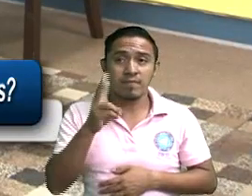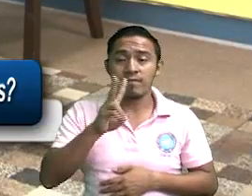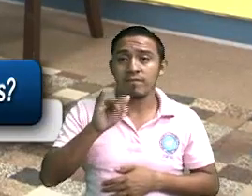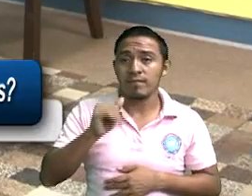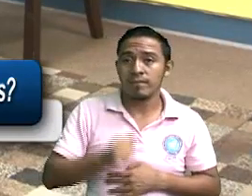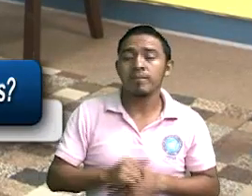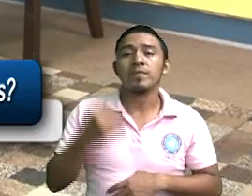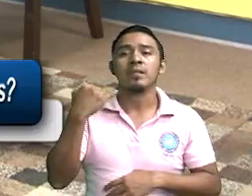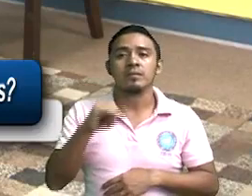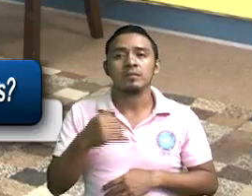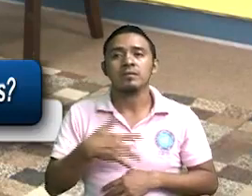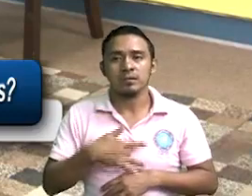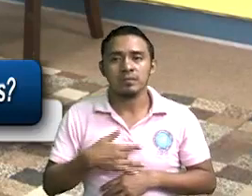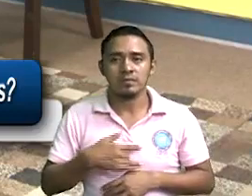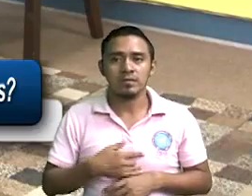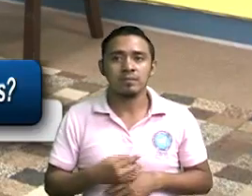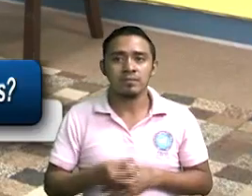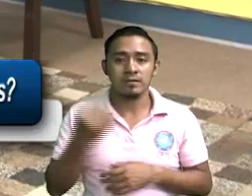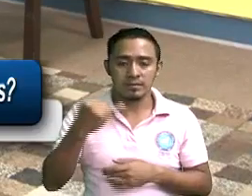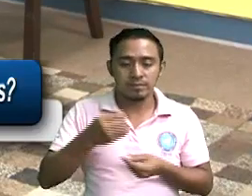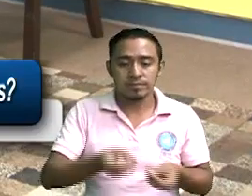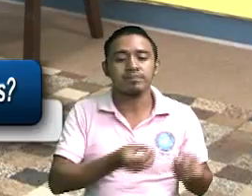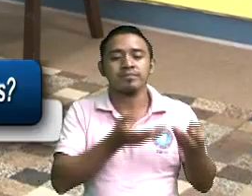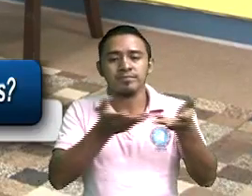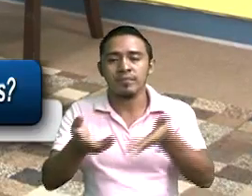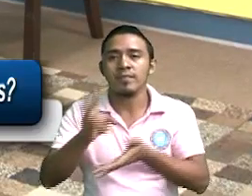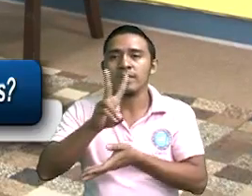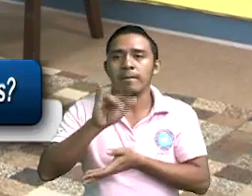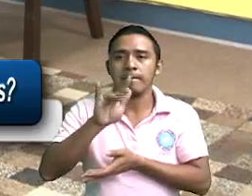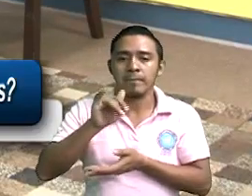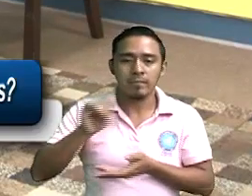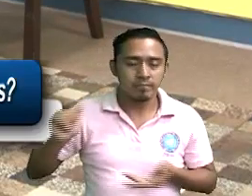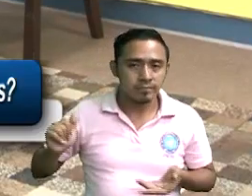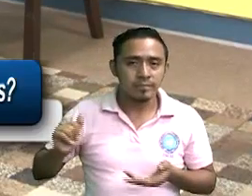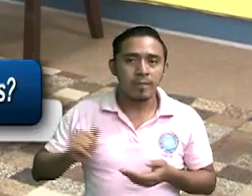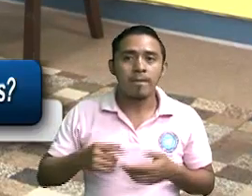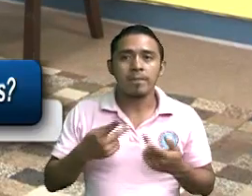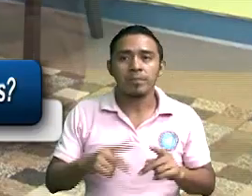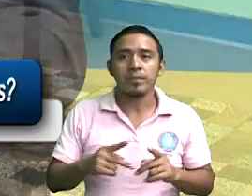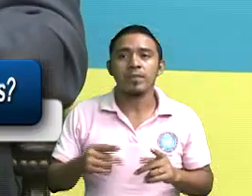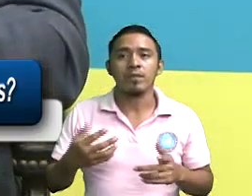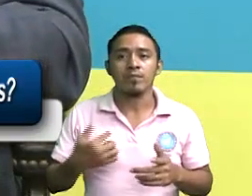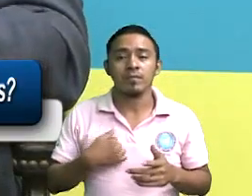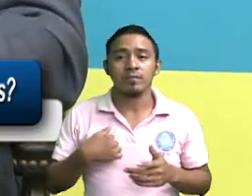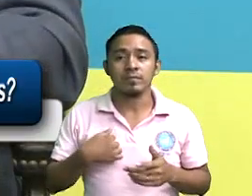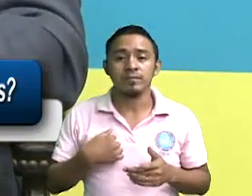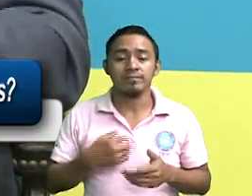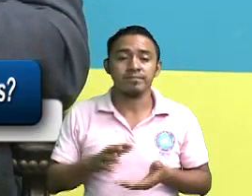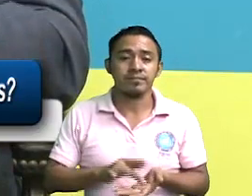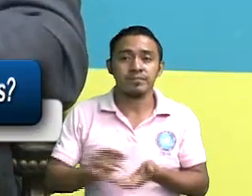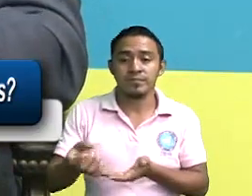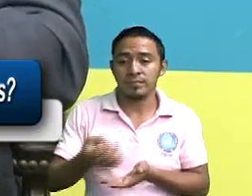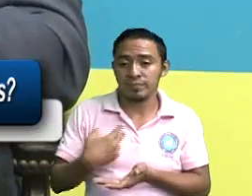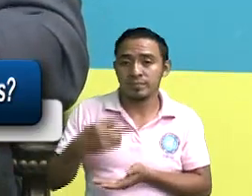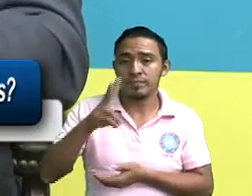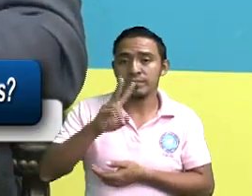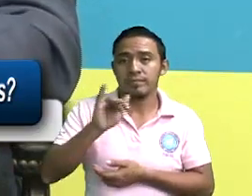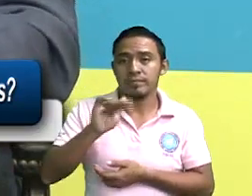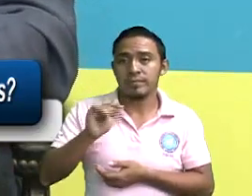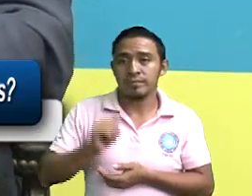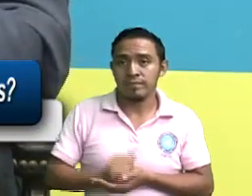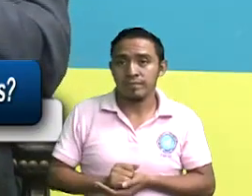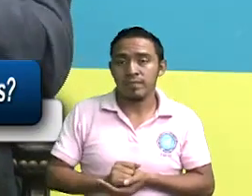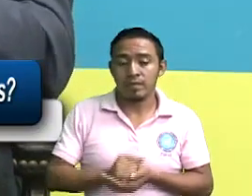sí, habría que darle la vitamina. Sin embargo, cuando nosotros suplementamos vitamina a un